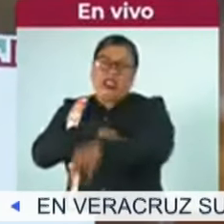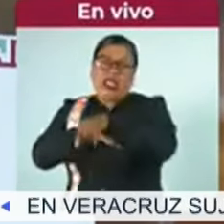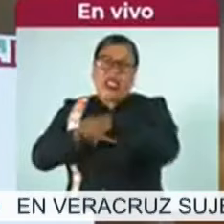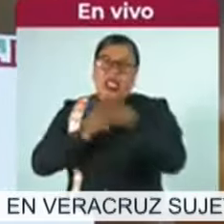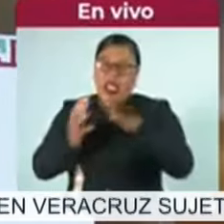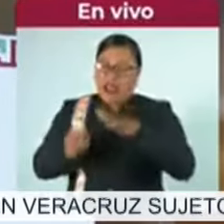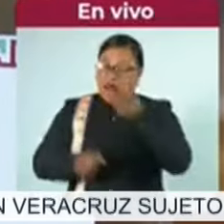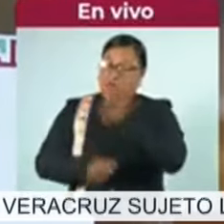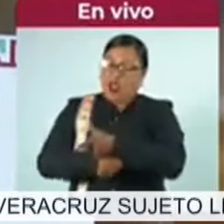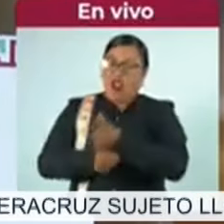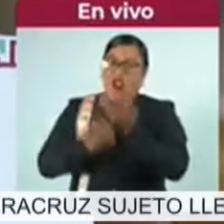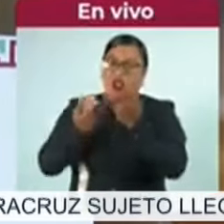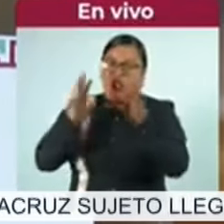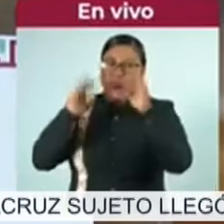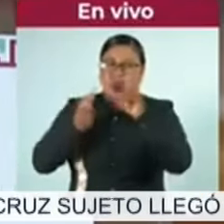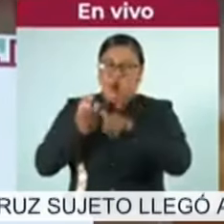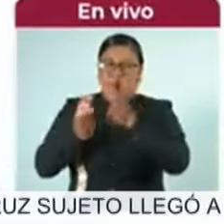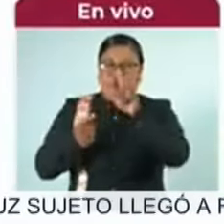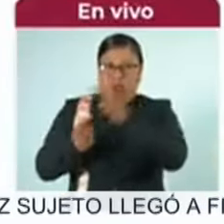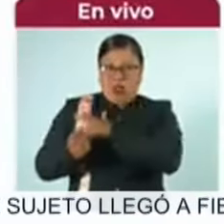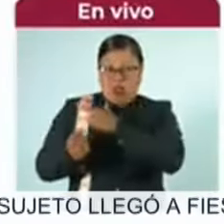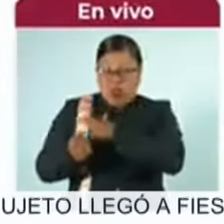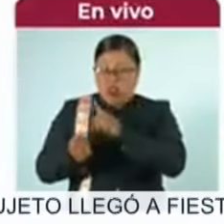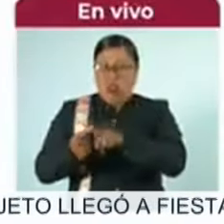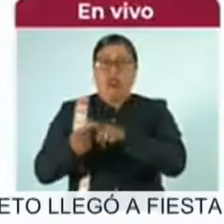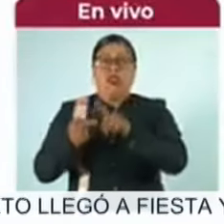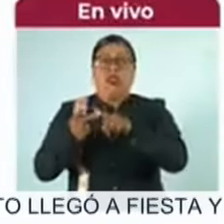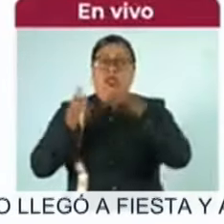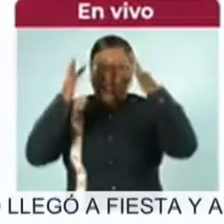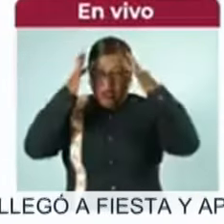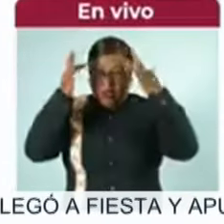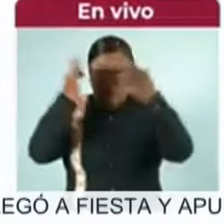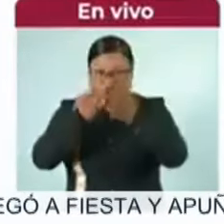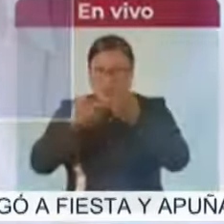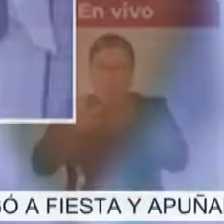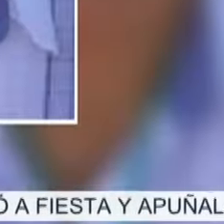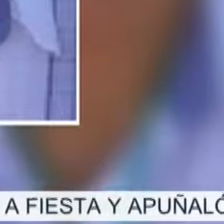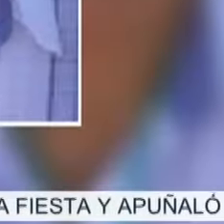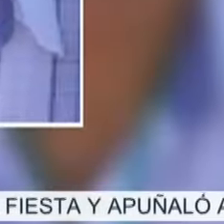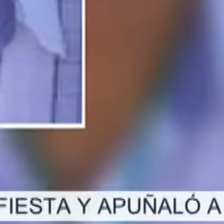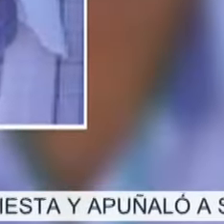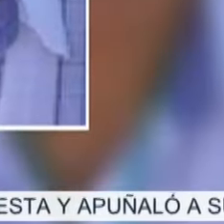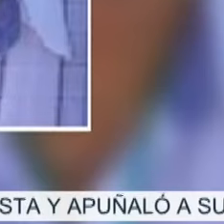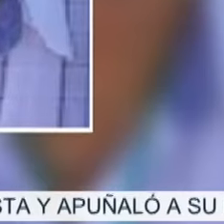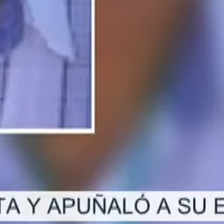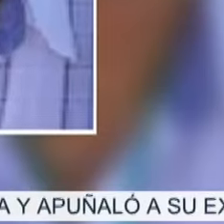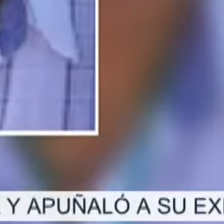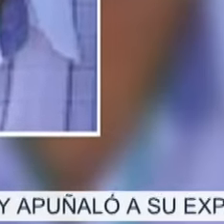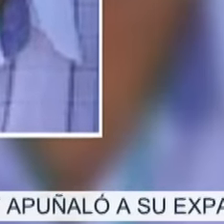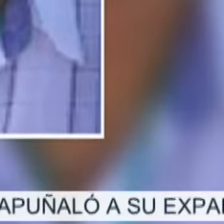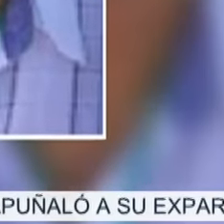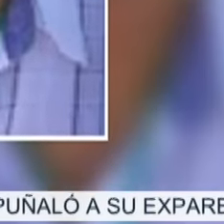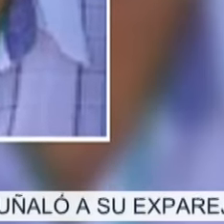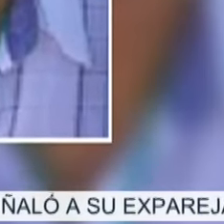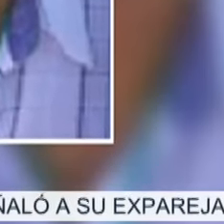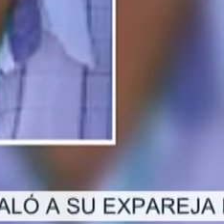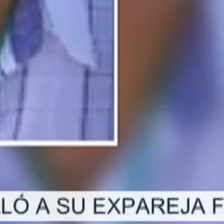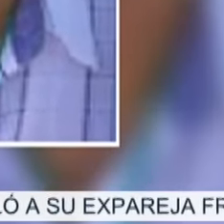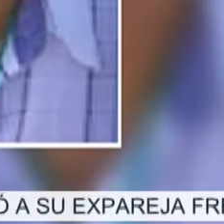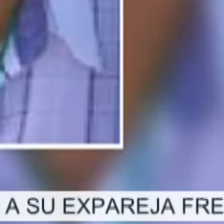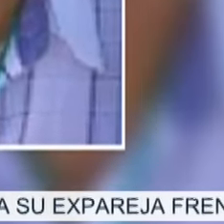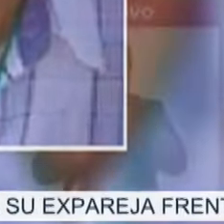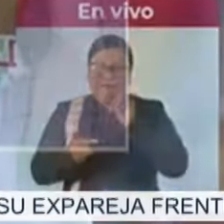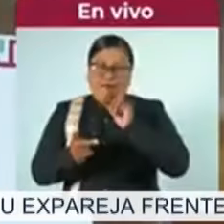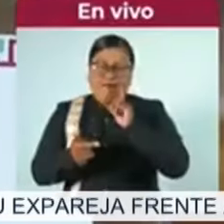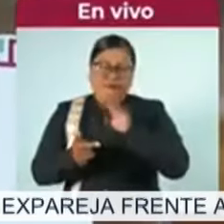hay una persona herida y hay dos víctimas el chófer que era familiar de la presidenta electa y eh ella